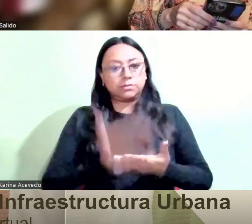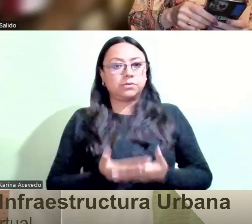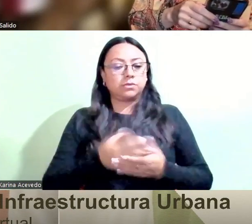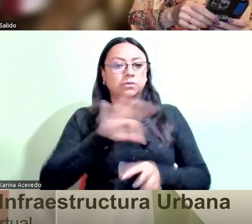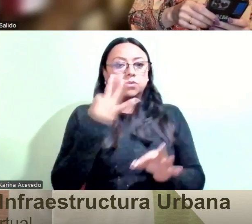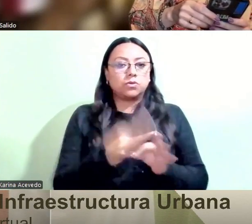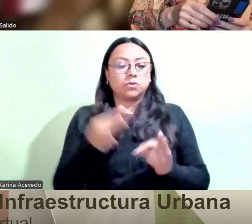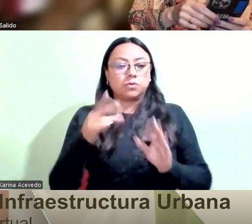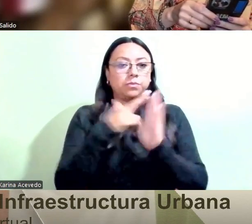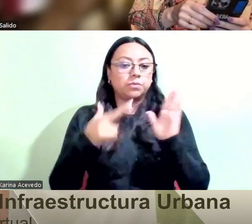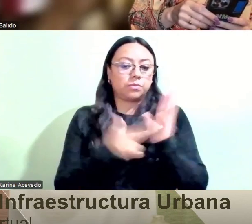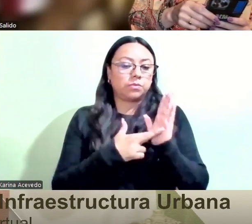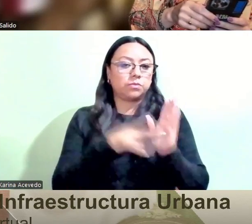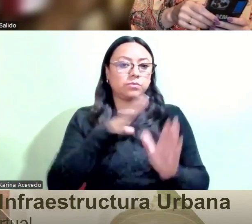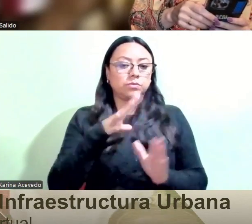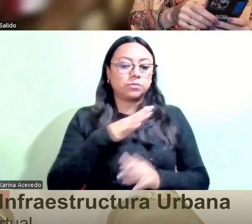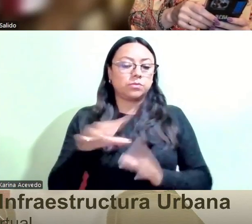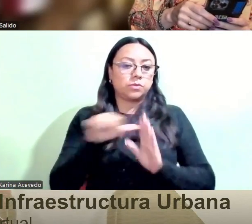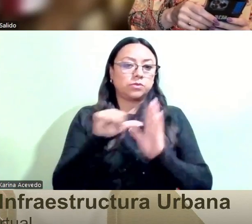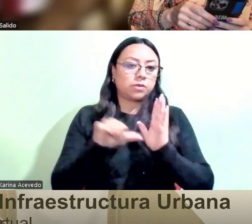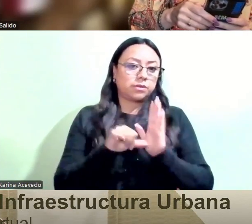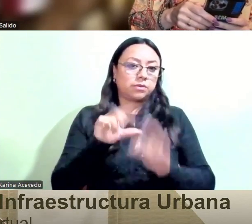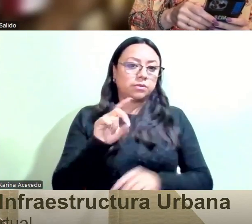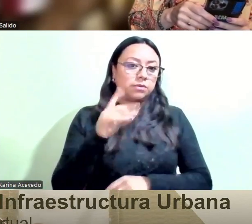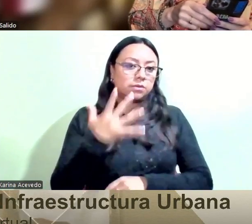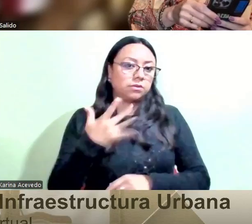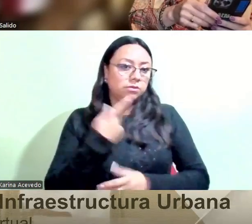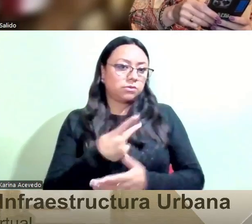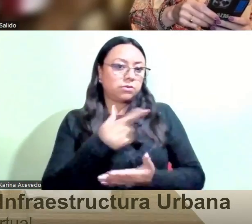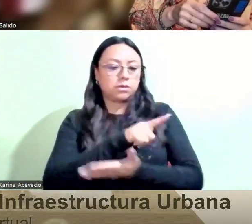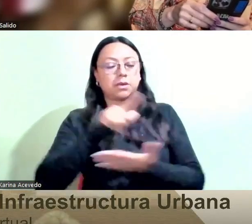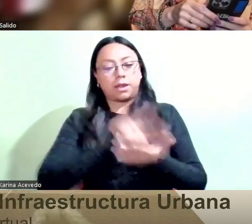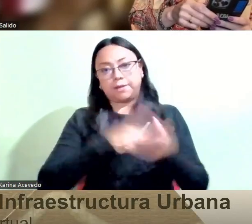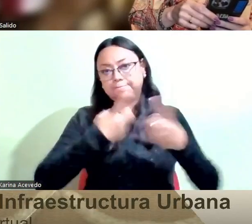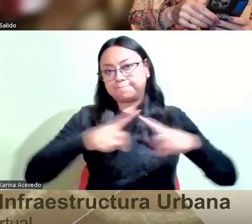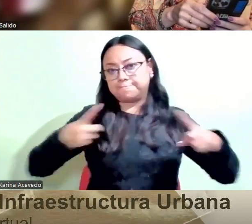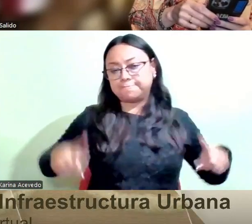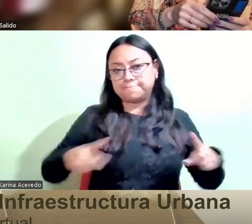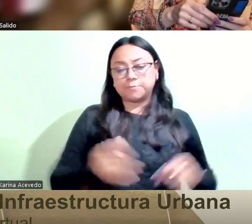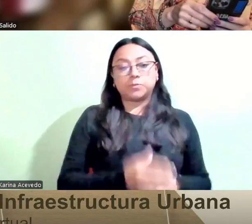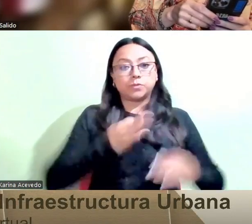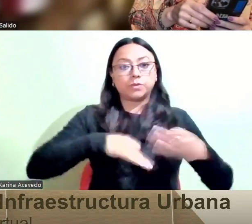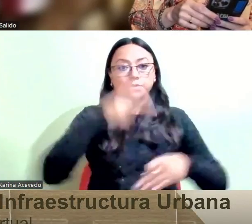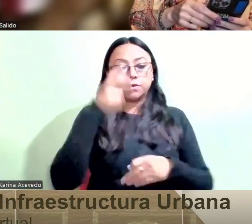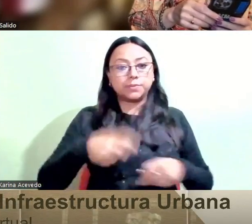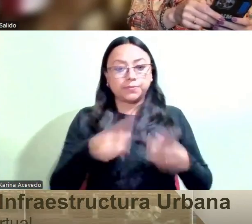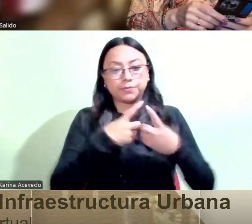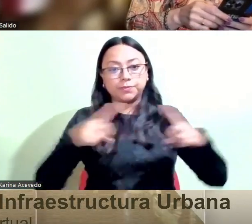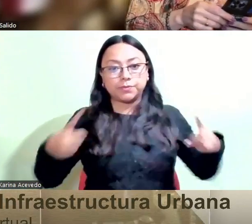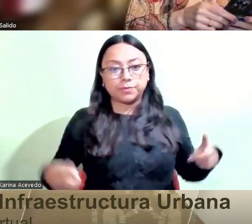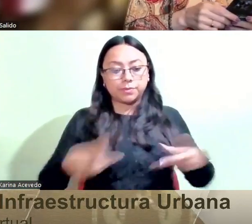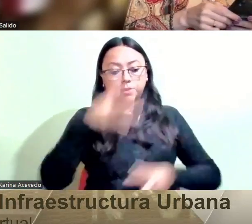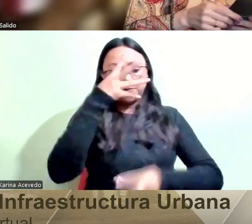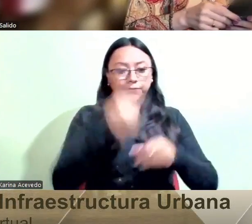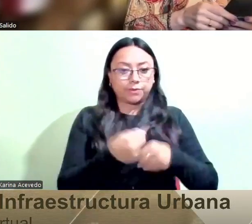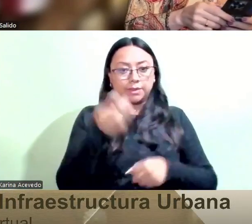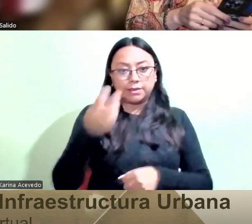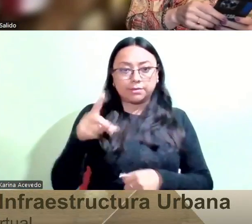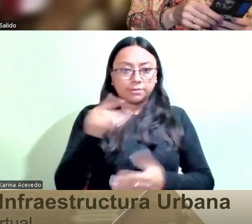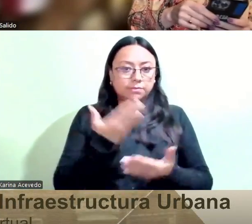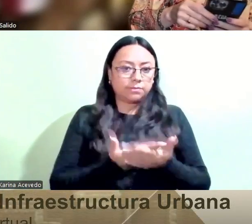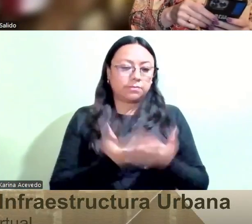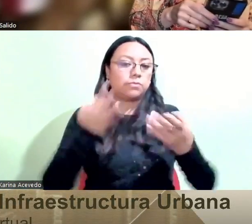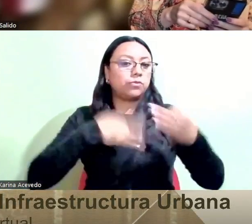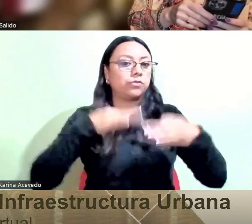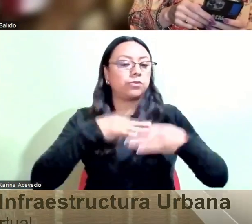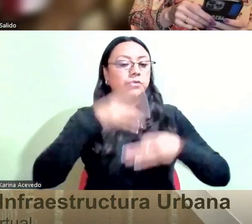requisitos establecidos en el artículo 35 de la Ley de Desarrollo Urbano, precisión que queda desarrollada en el cuerpo del proyecto del dictamen, motivo por el cual